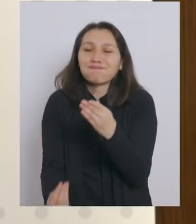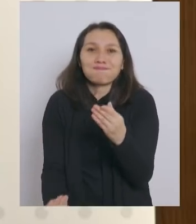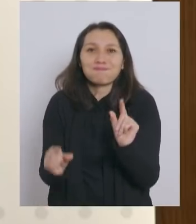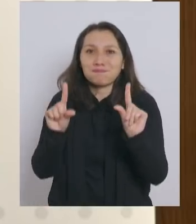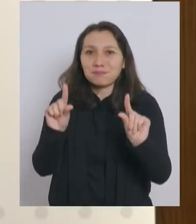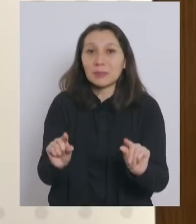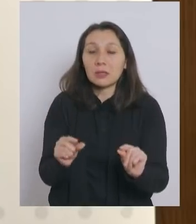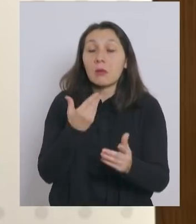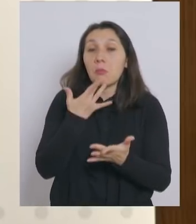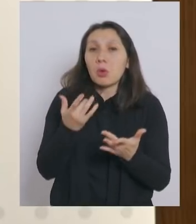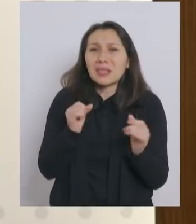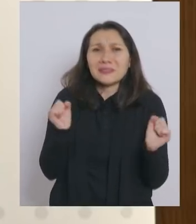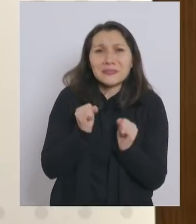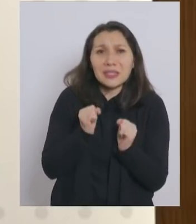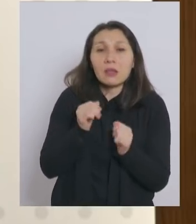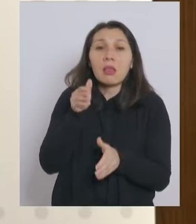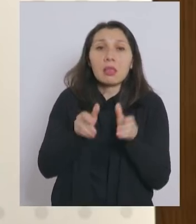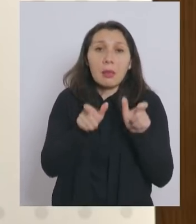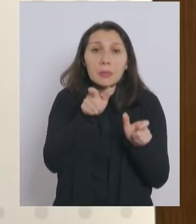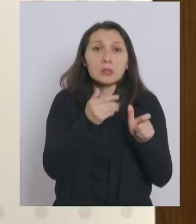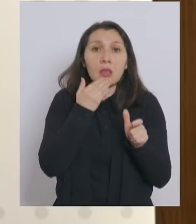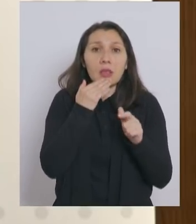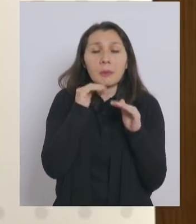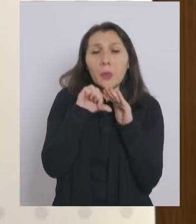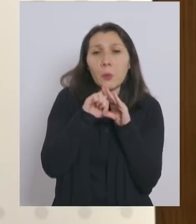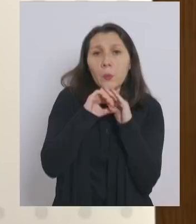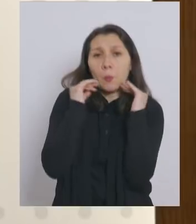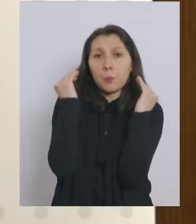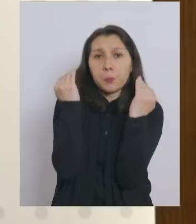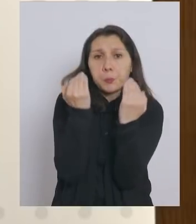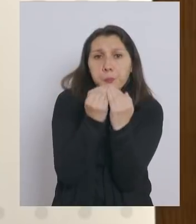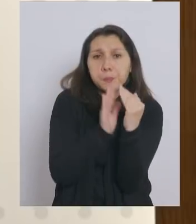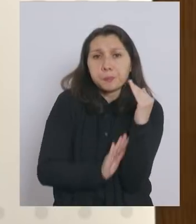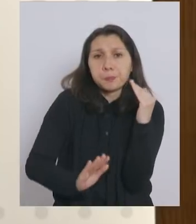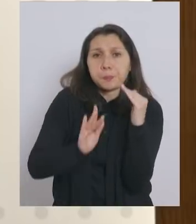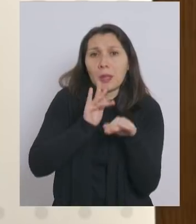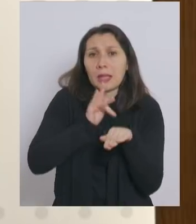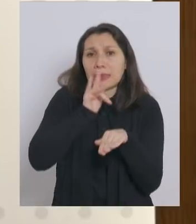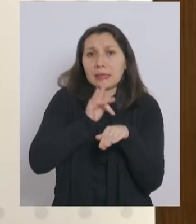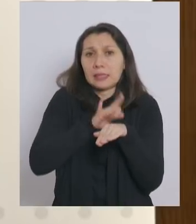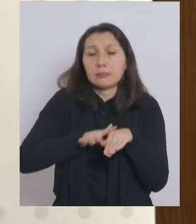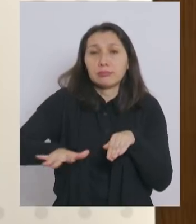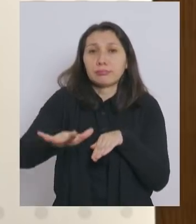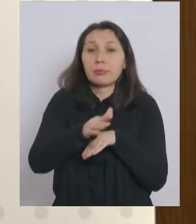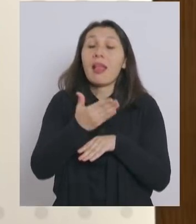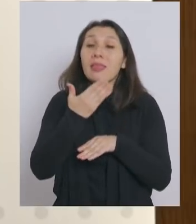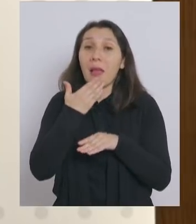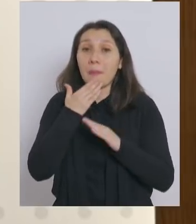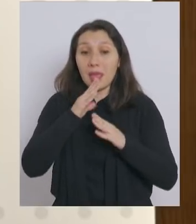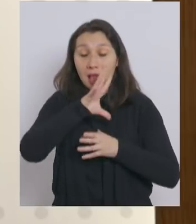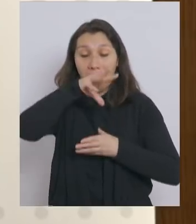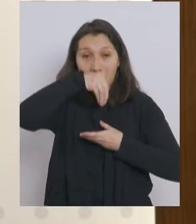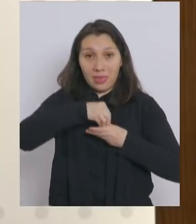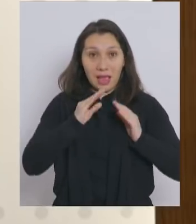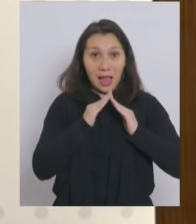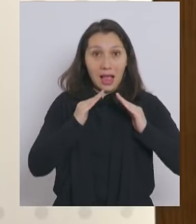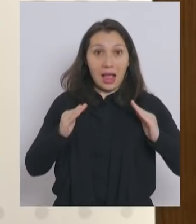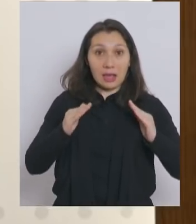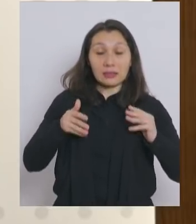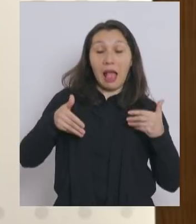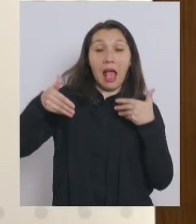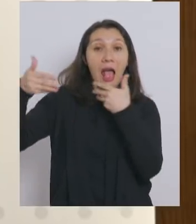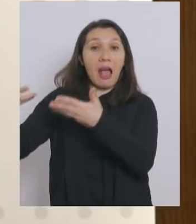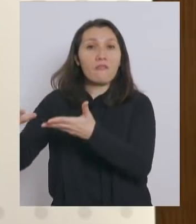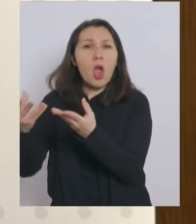Porque al hacer más frío también nosotros en nuestras casas mantenemos el calor. Generamos también en nuestras casas y además afuera